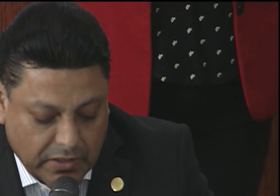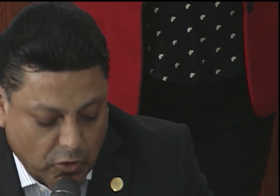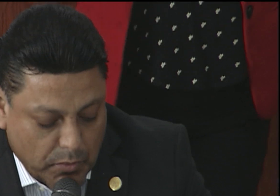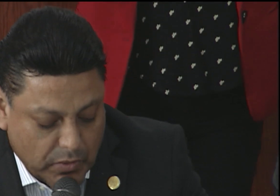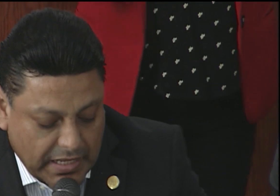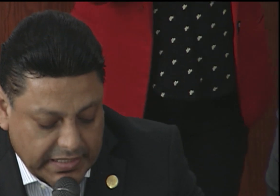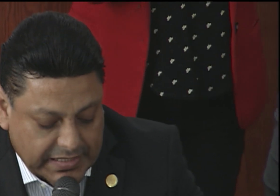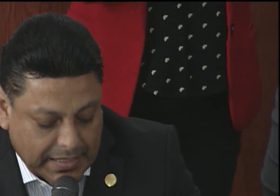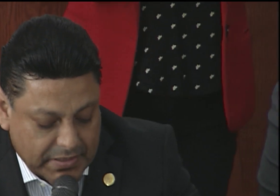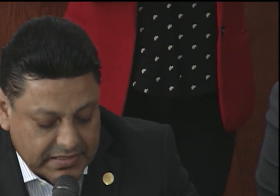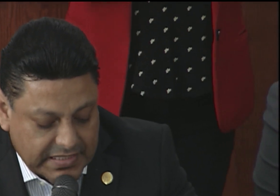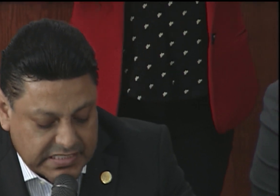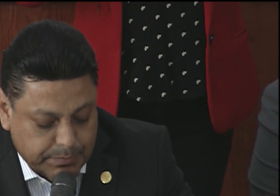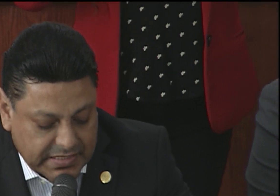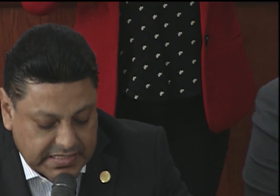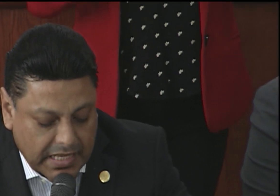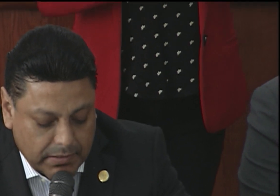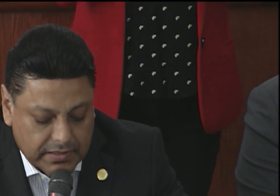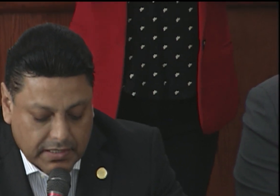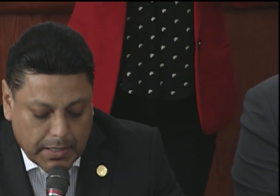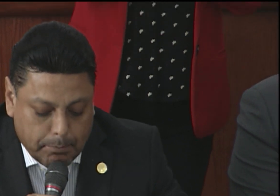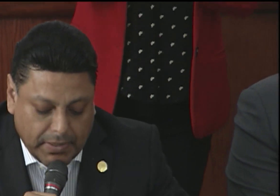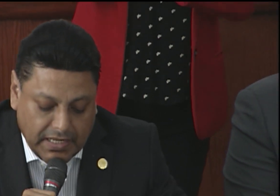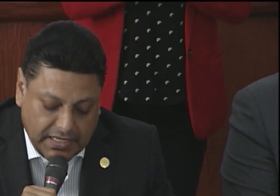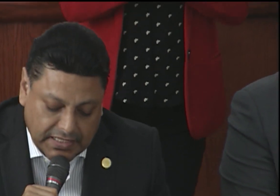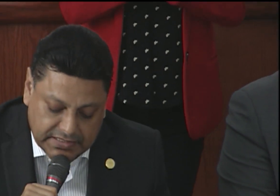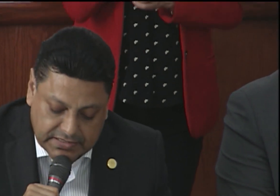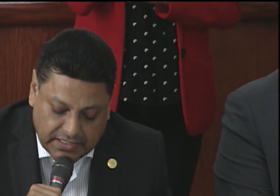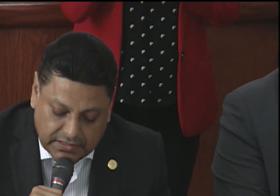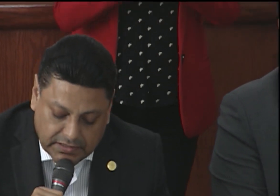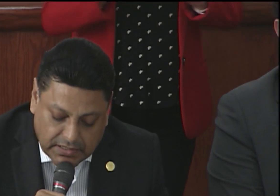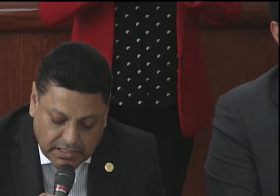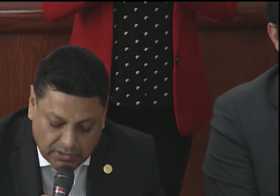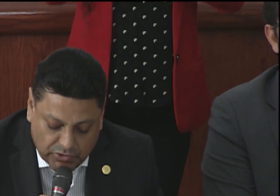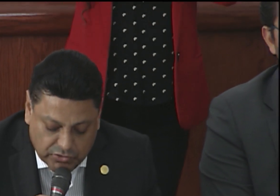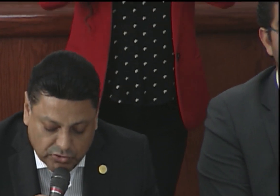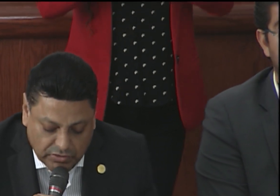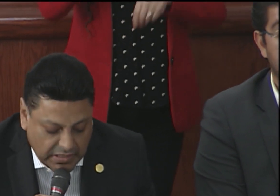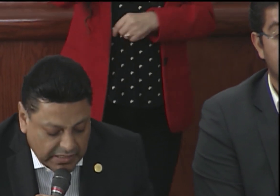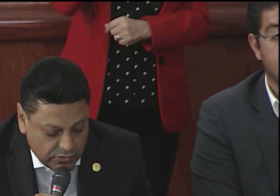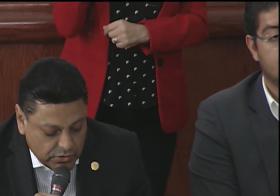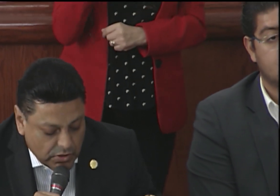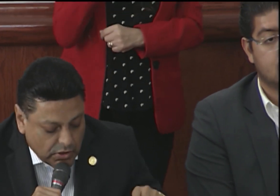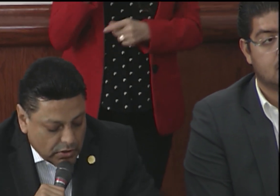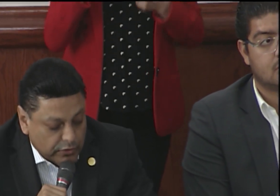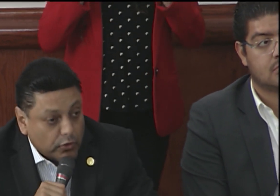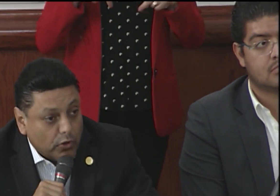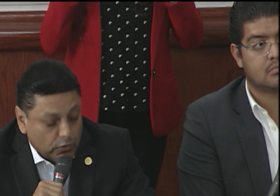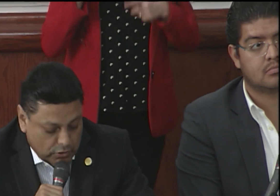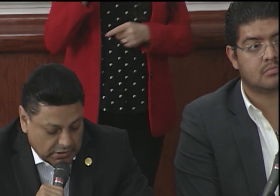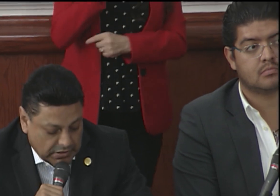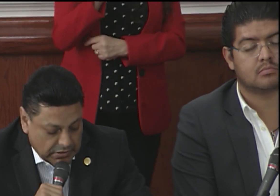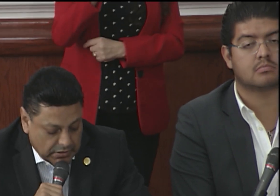emerge como una herramienta indispensable para garantizar que nuestros ciudadanos